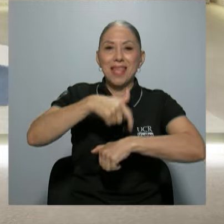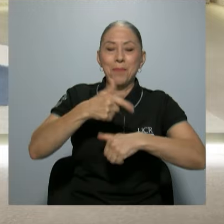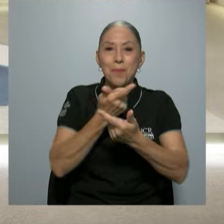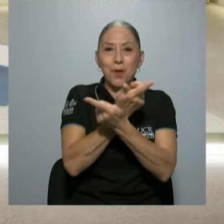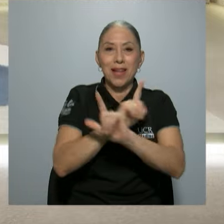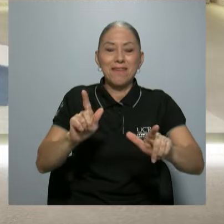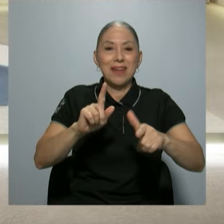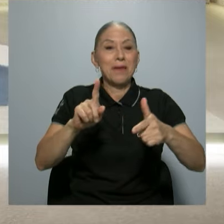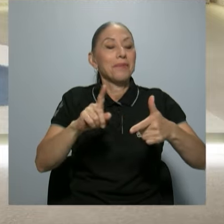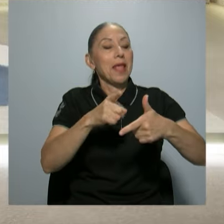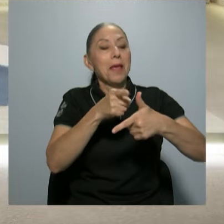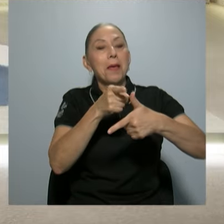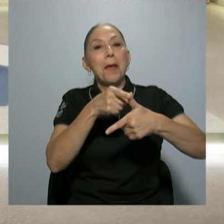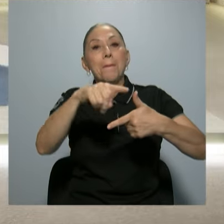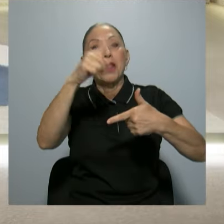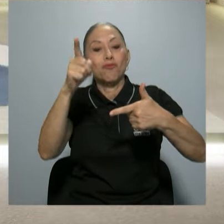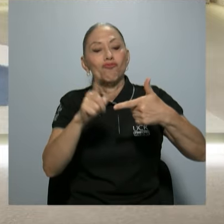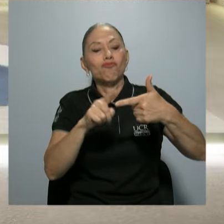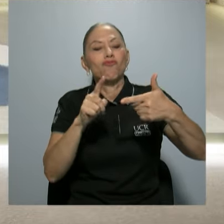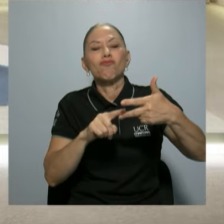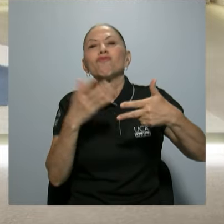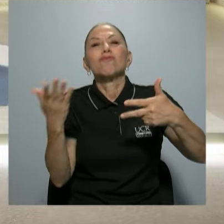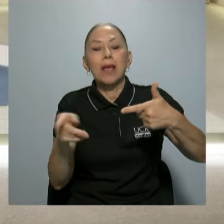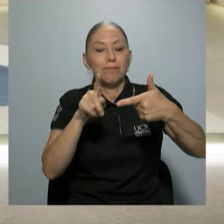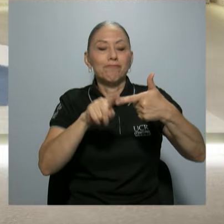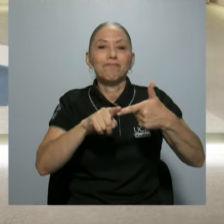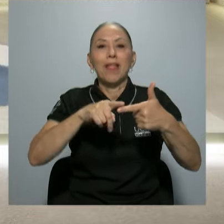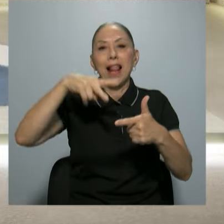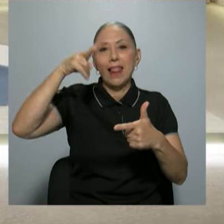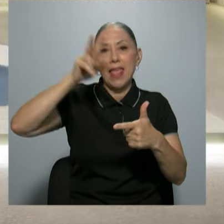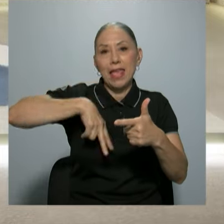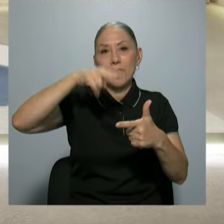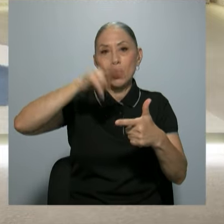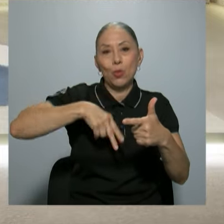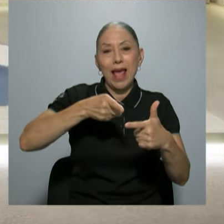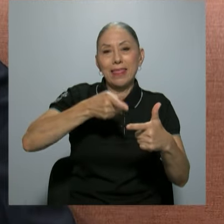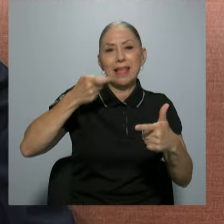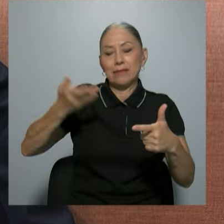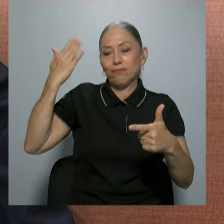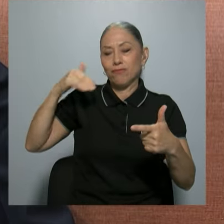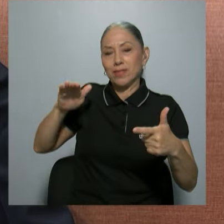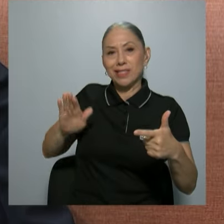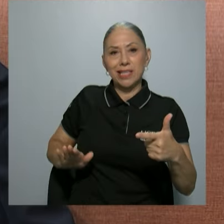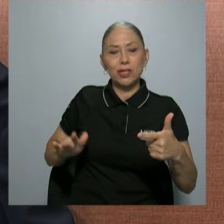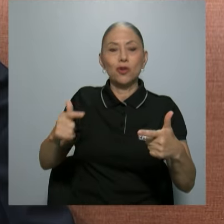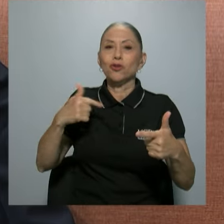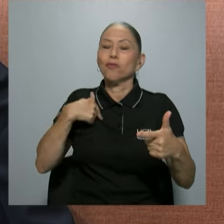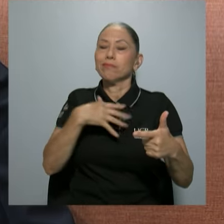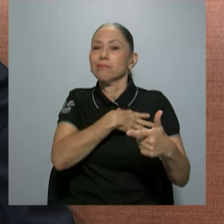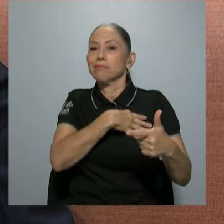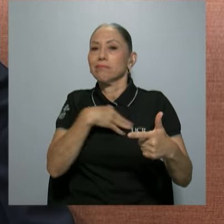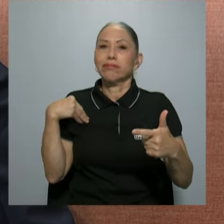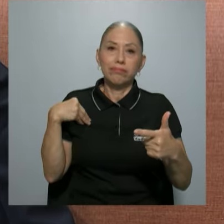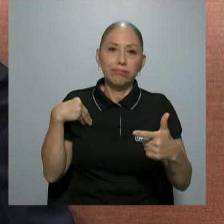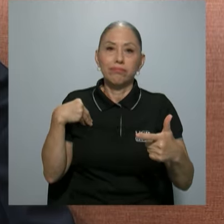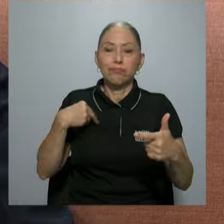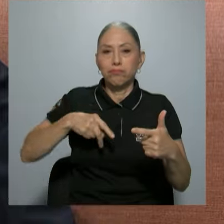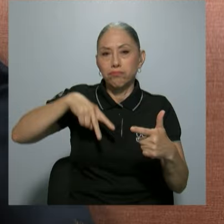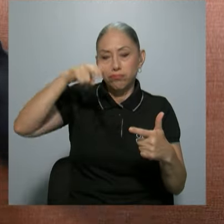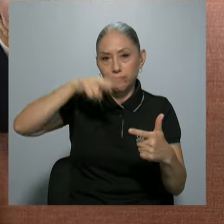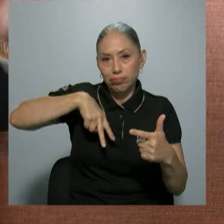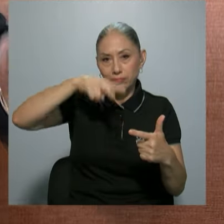pasiones en mi tiempo libre es, bueno, la lectura, que siempre desde niño fui muy aficionado a la